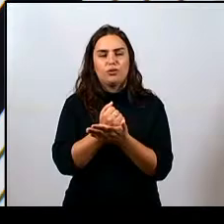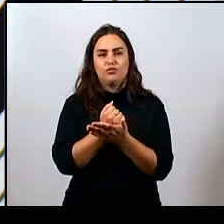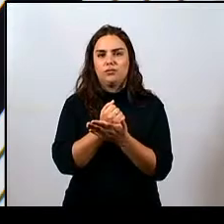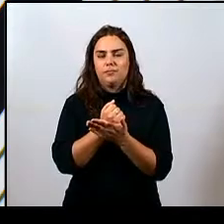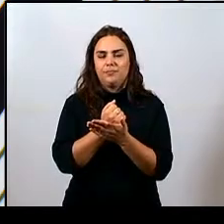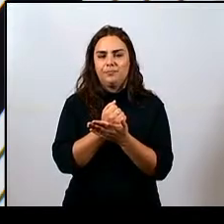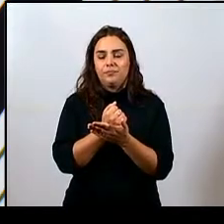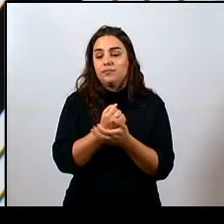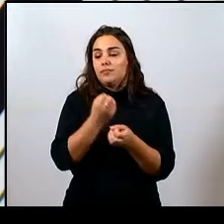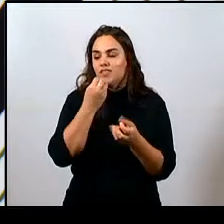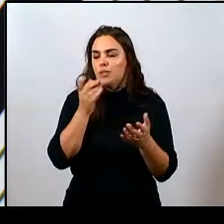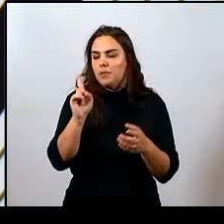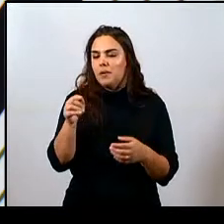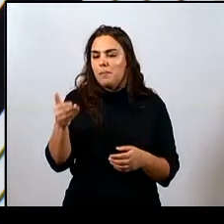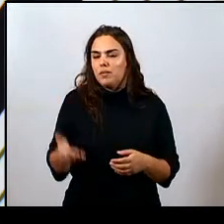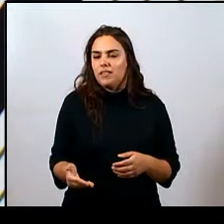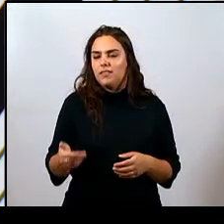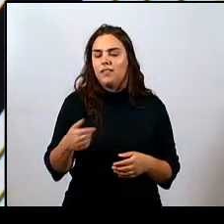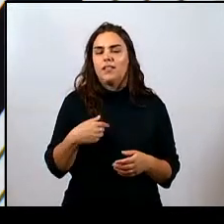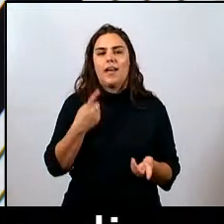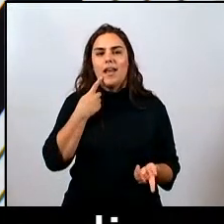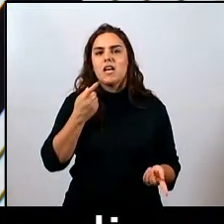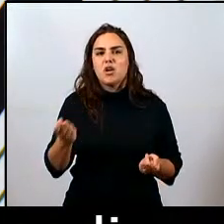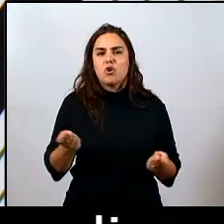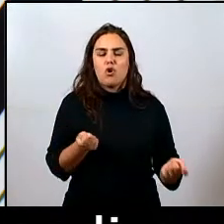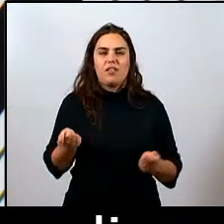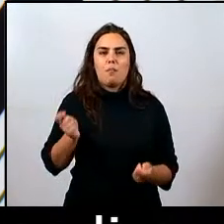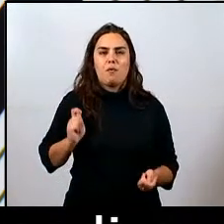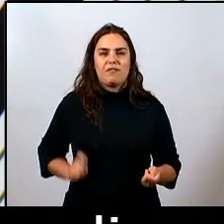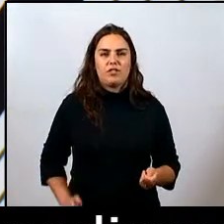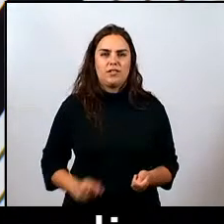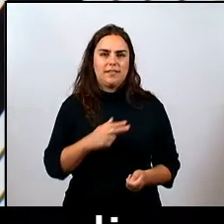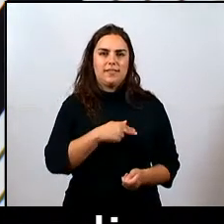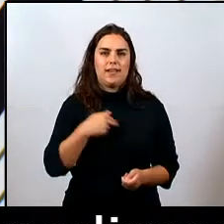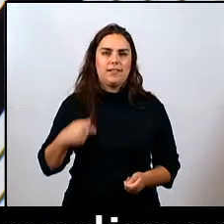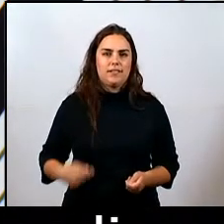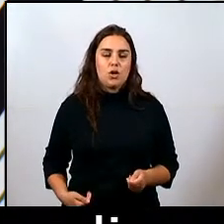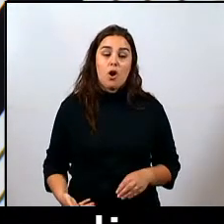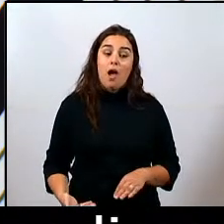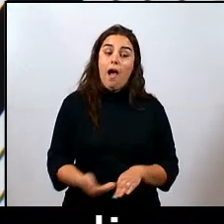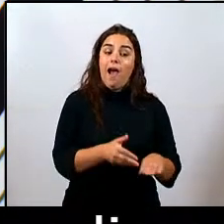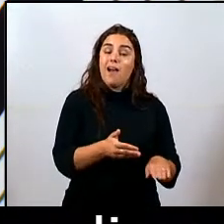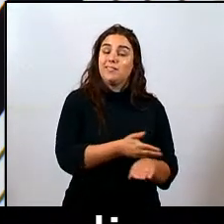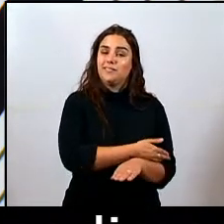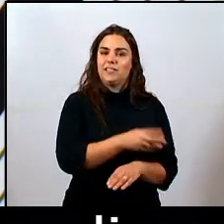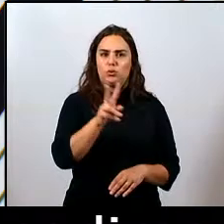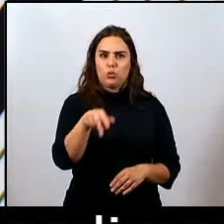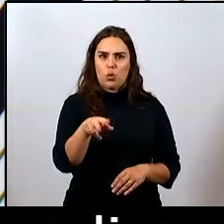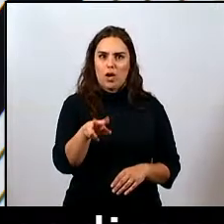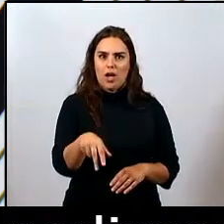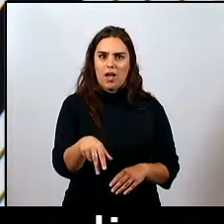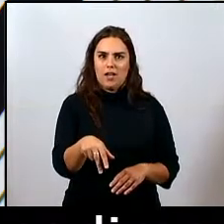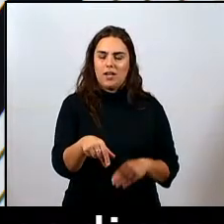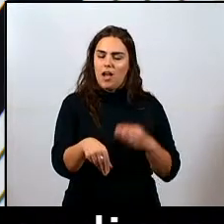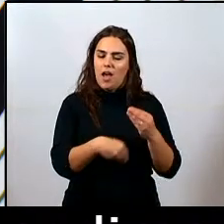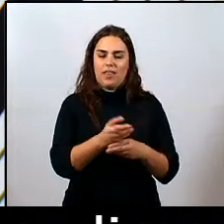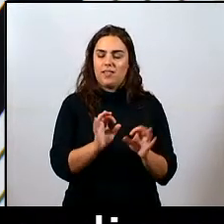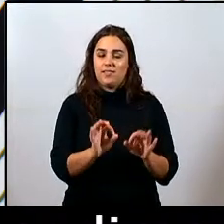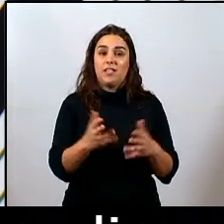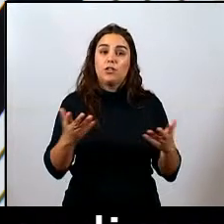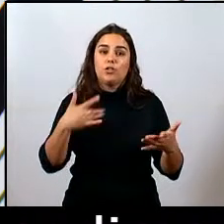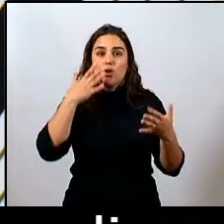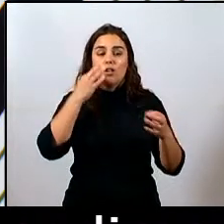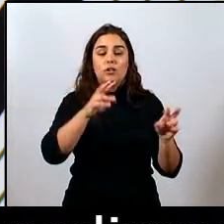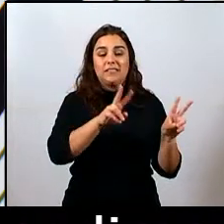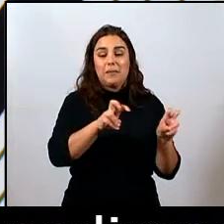y sobre todo también pedimos que se negocie con los profesionales sanitarios que nunca habían estado en pie de guerra como ahora. Así que creo que en estas